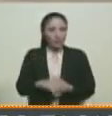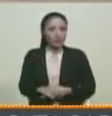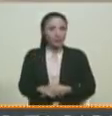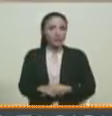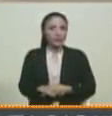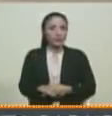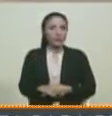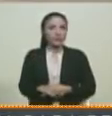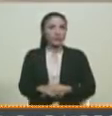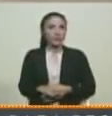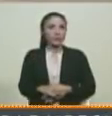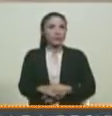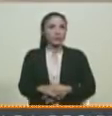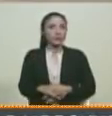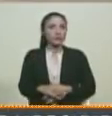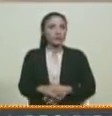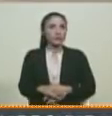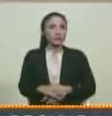¡Oligarcas!